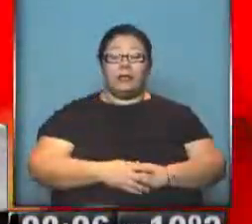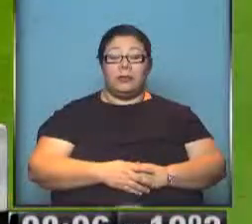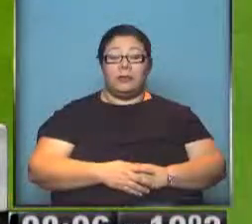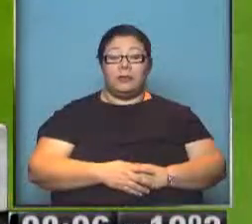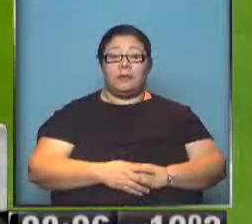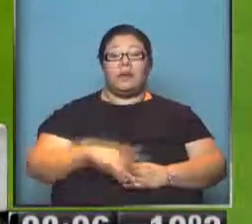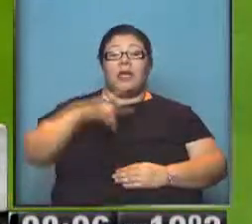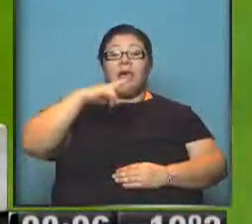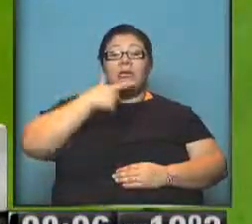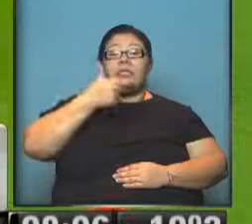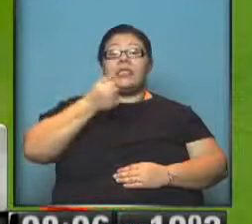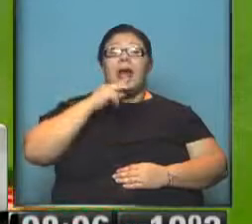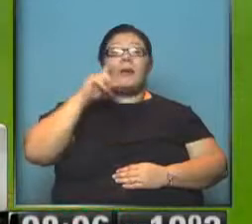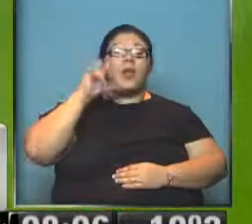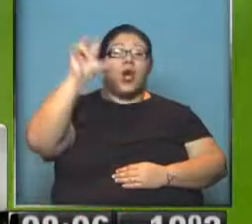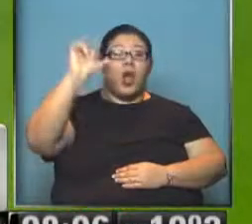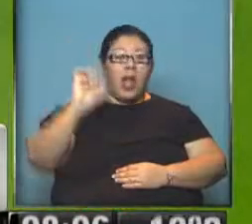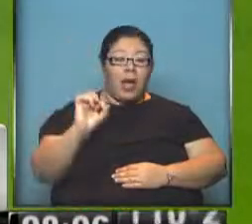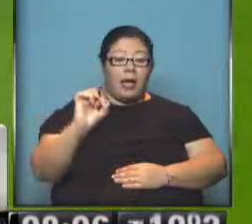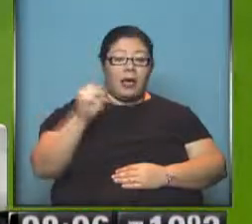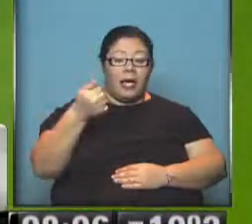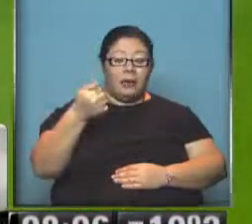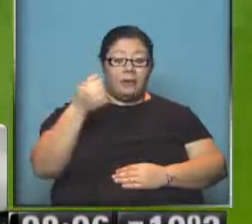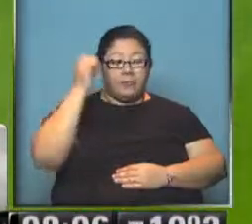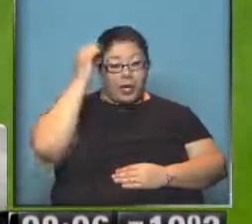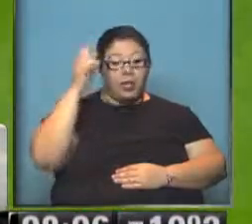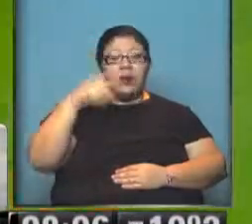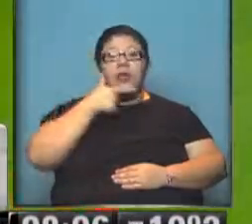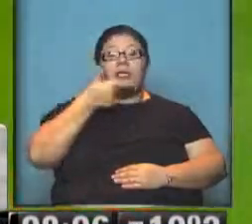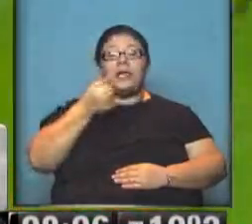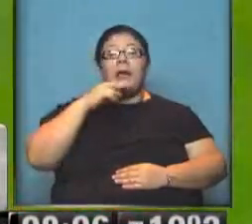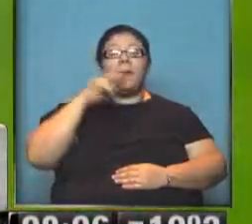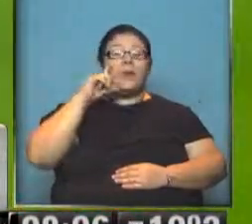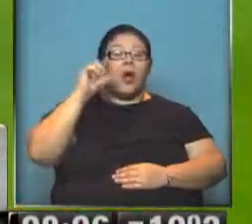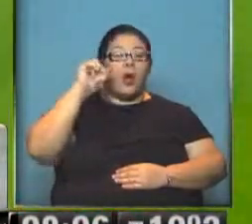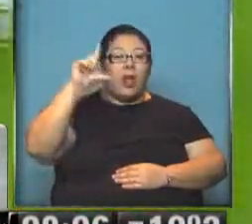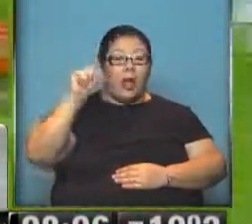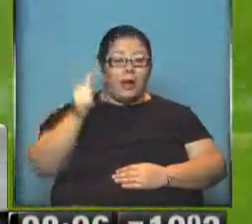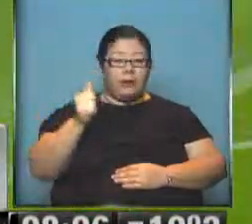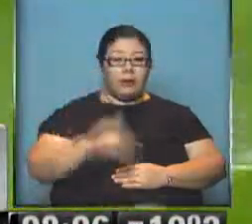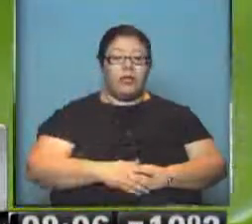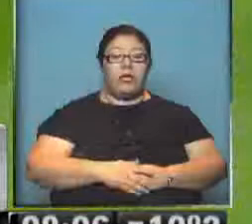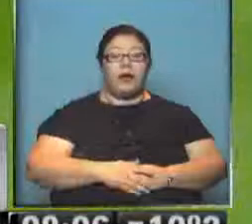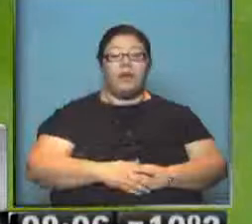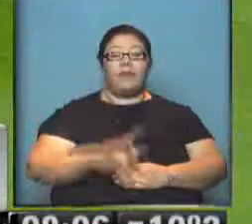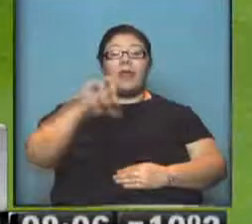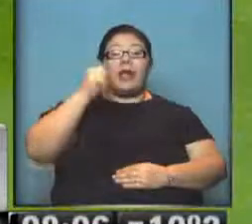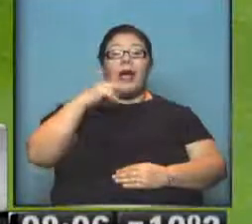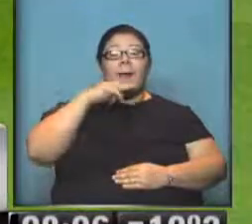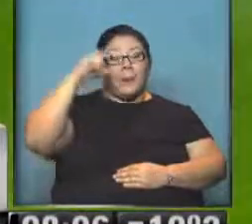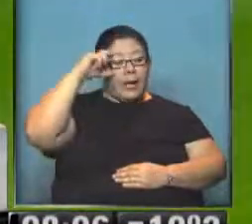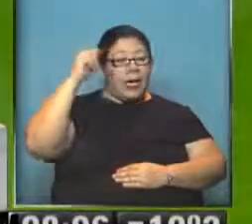de Javier el Conejito Saviola, que iba a jugar desde el arranque con Cabenagui, esa delantera que promete. Ahí